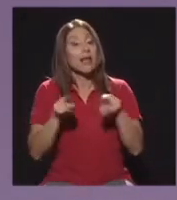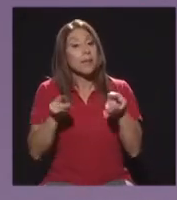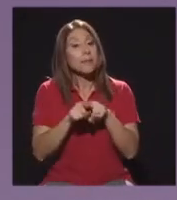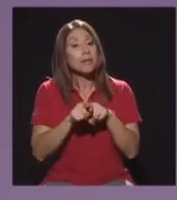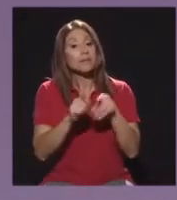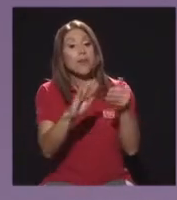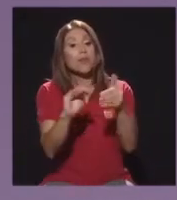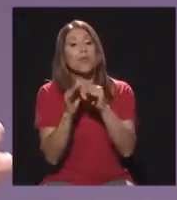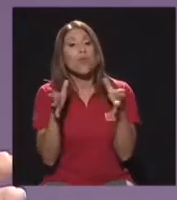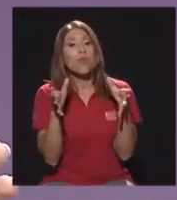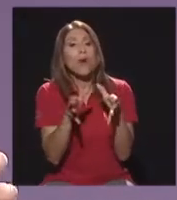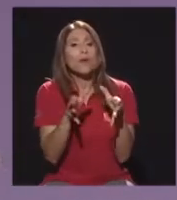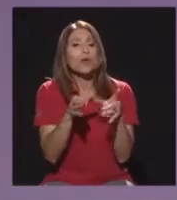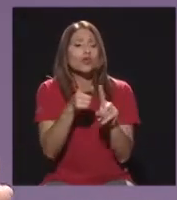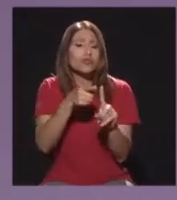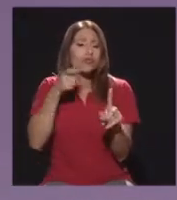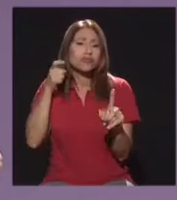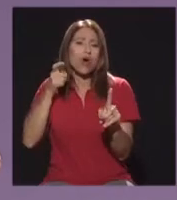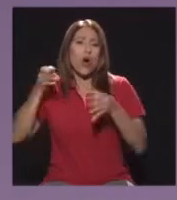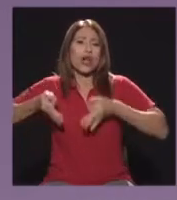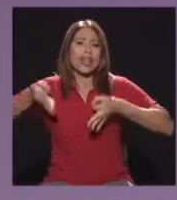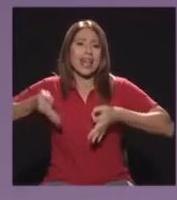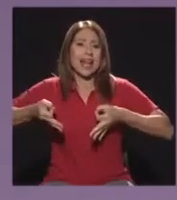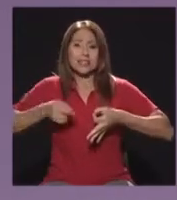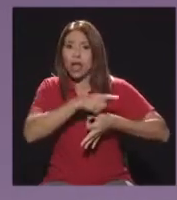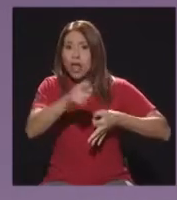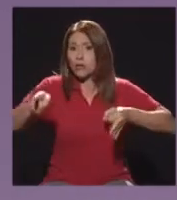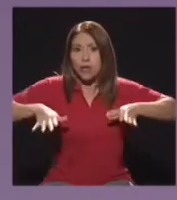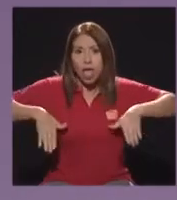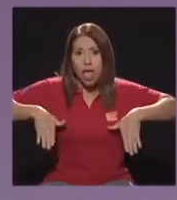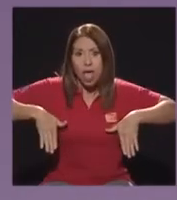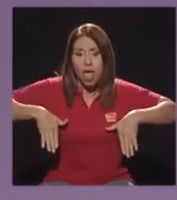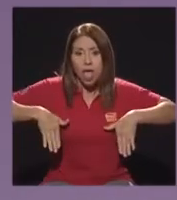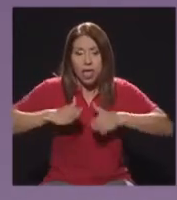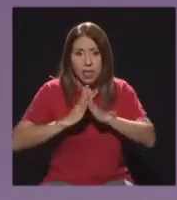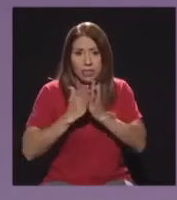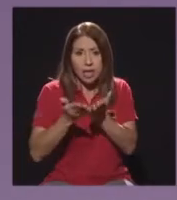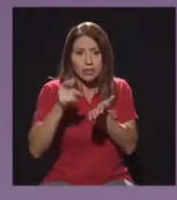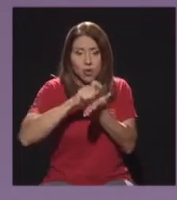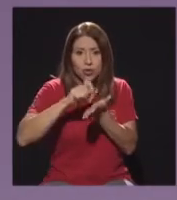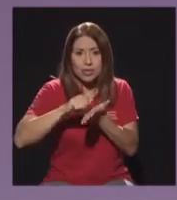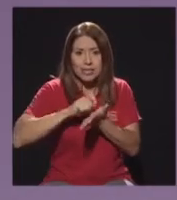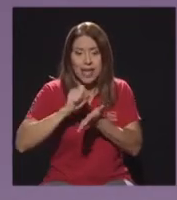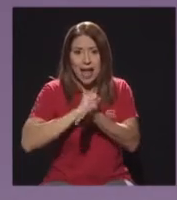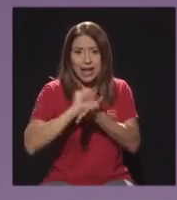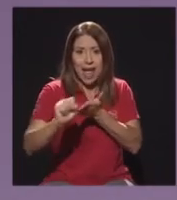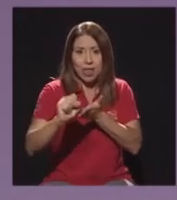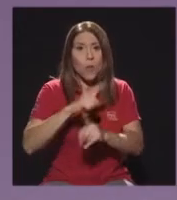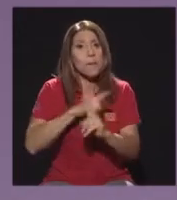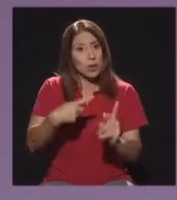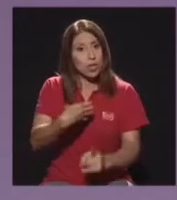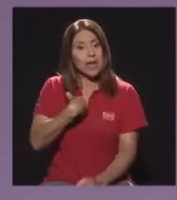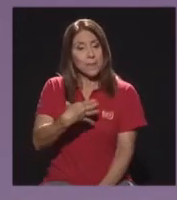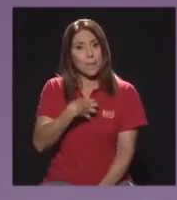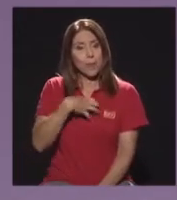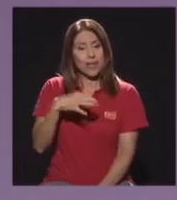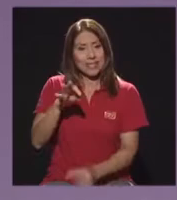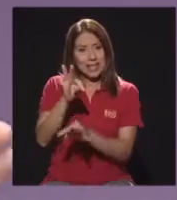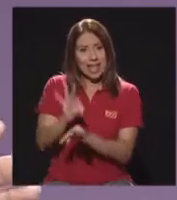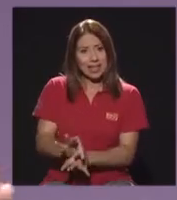originarios que aunque no tienen un texto sagrado escrito como tal tienen sus propias tradiciones y además tenemos